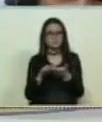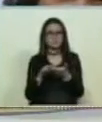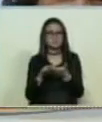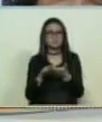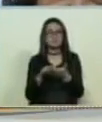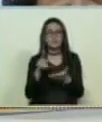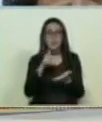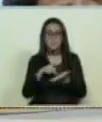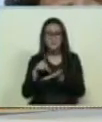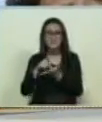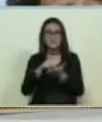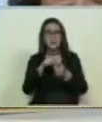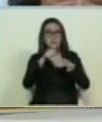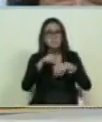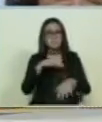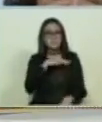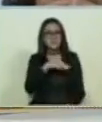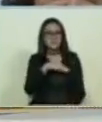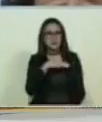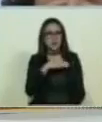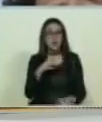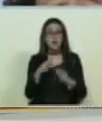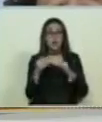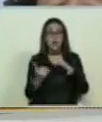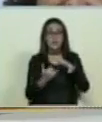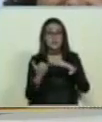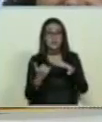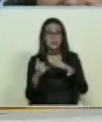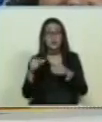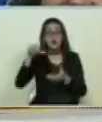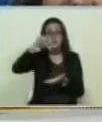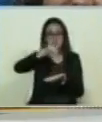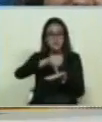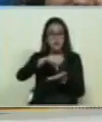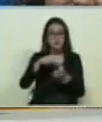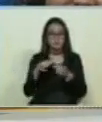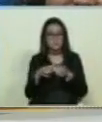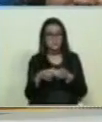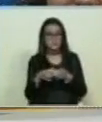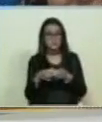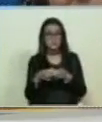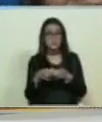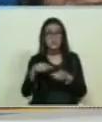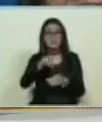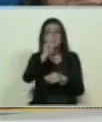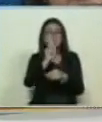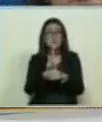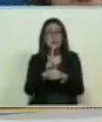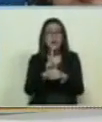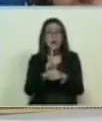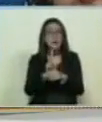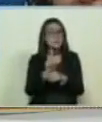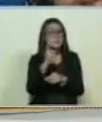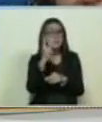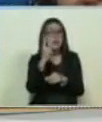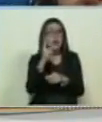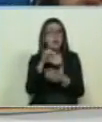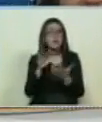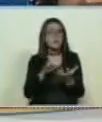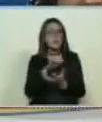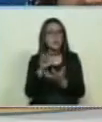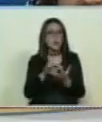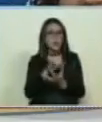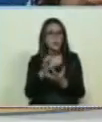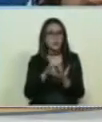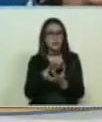participan las misiones y las instituciones locales, y dedujimos que el principal problema, a partir de lo que nos habían